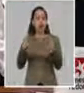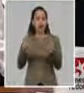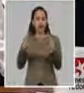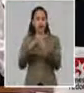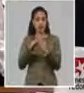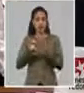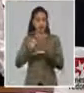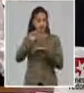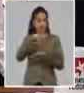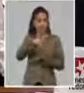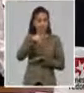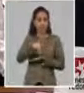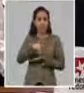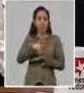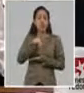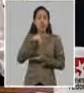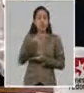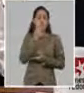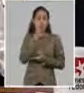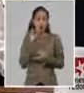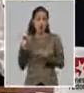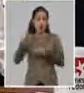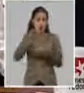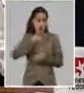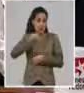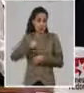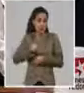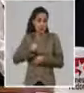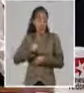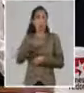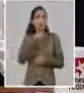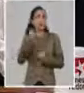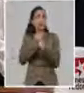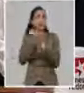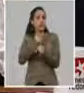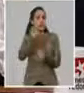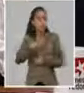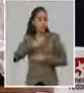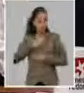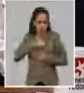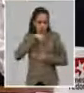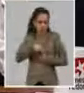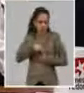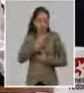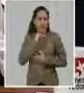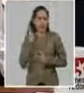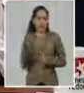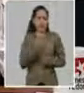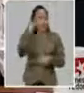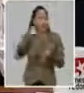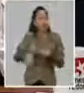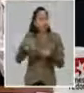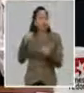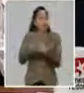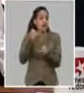de las actividades donde hemos logrado mayor incorporación, tanto de trabajadores propios de la gastronomía como otros trabajadores